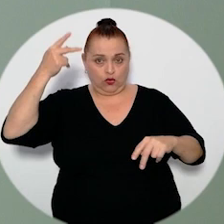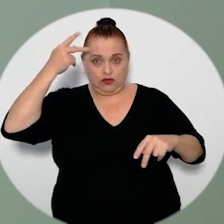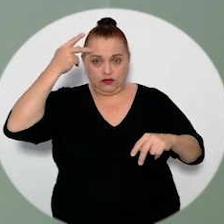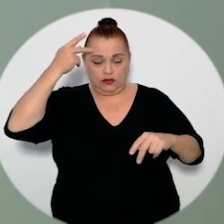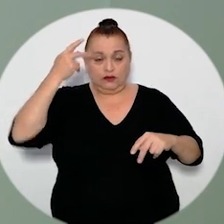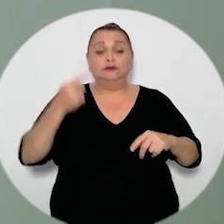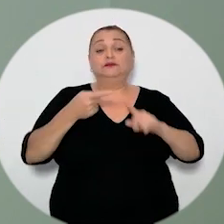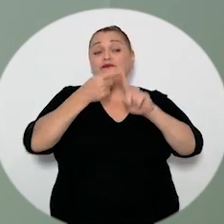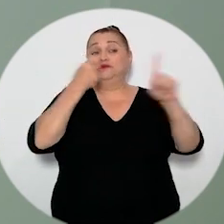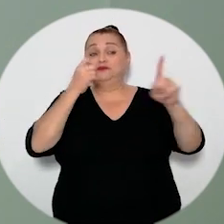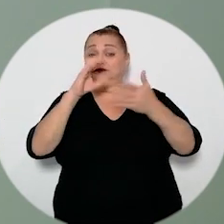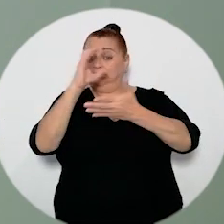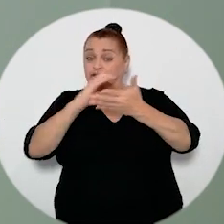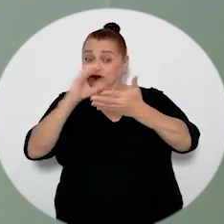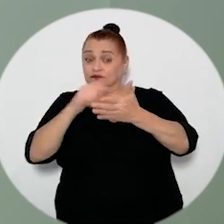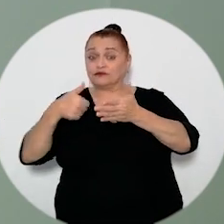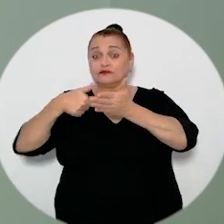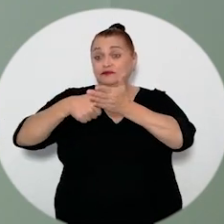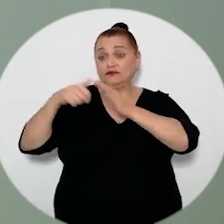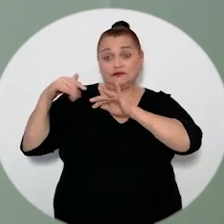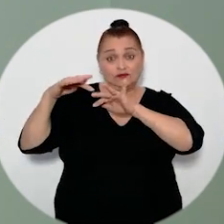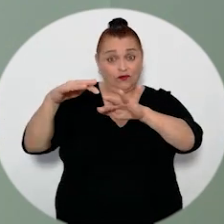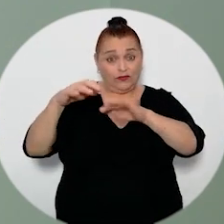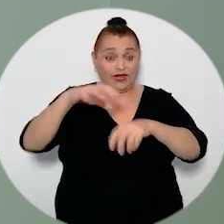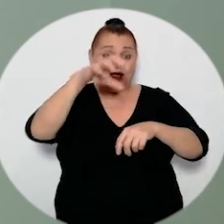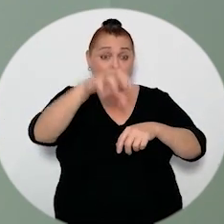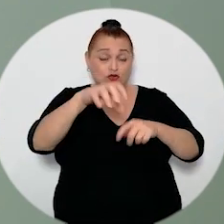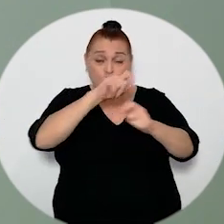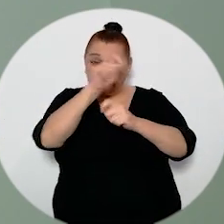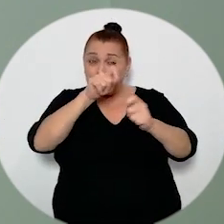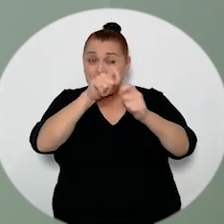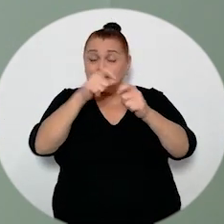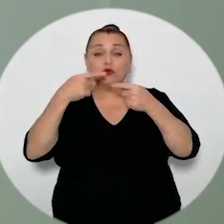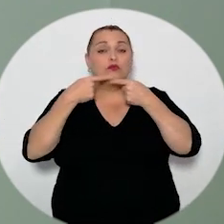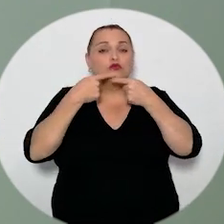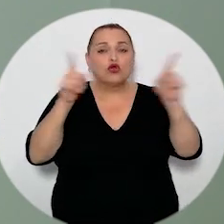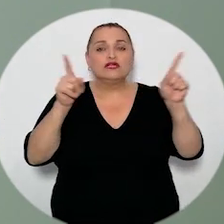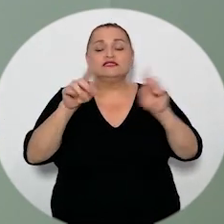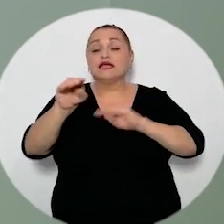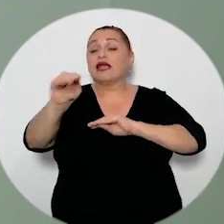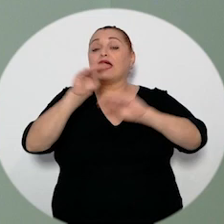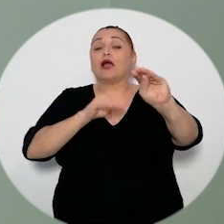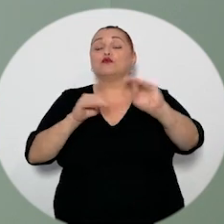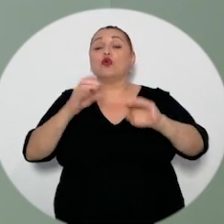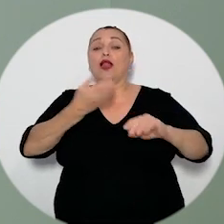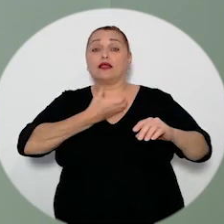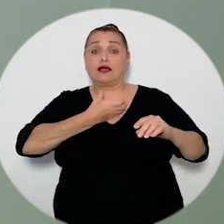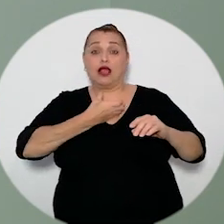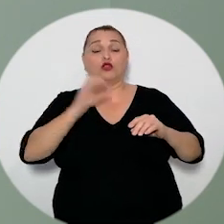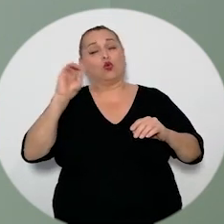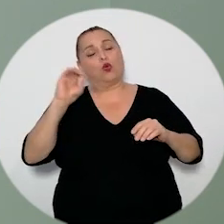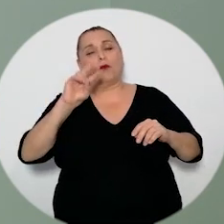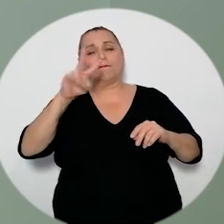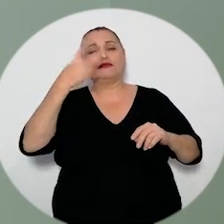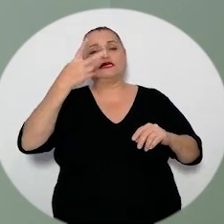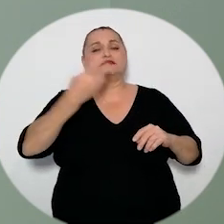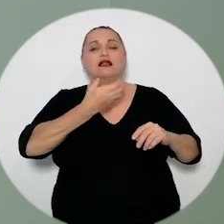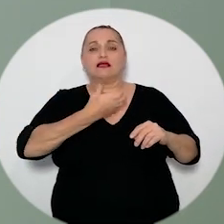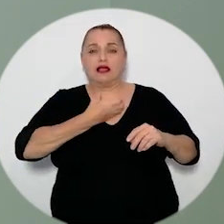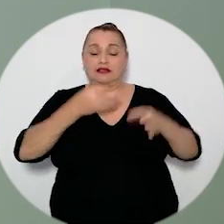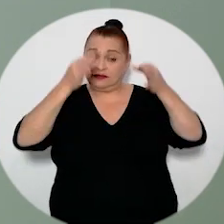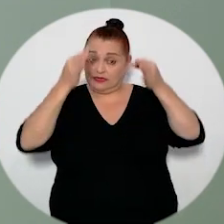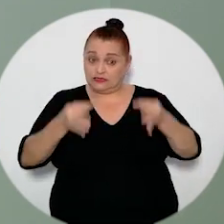política, donde el colegio electoral en un cantón en concreto se pronuncia sobre la destitución del alcalde o los